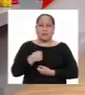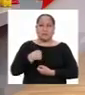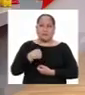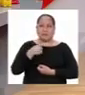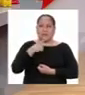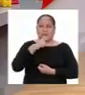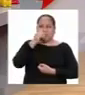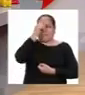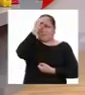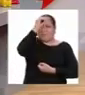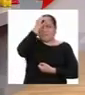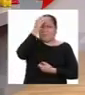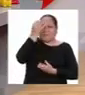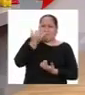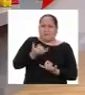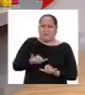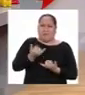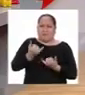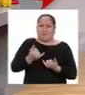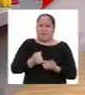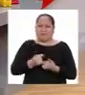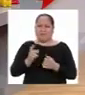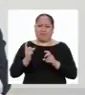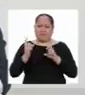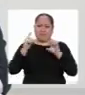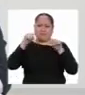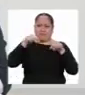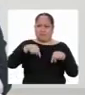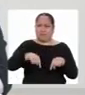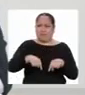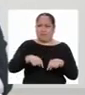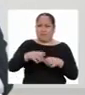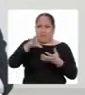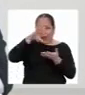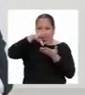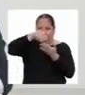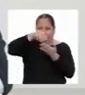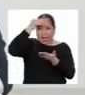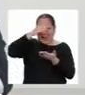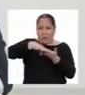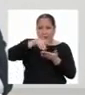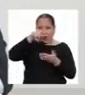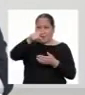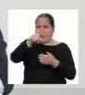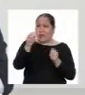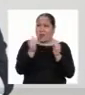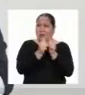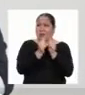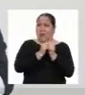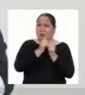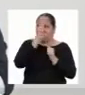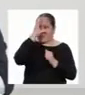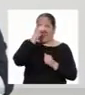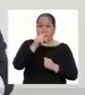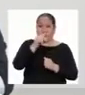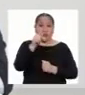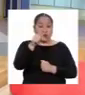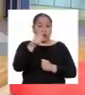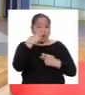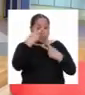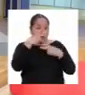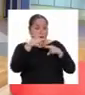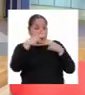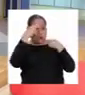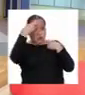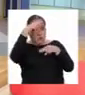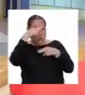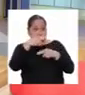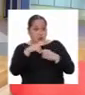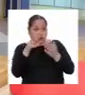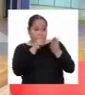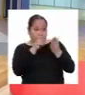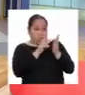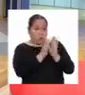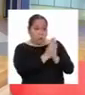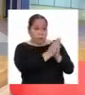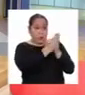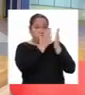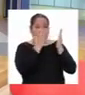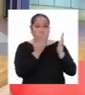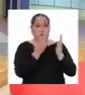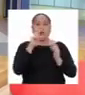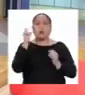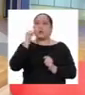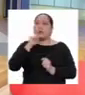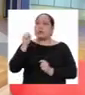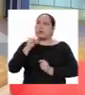Hoy estoy aquí para aprender con las chicas y los chicos. ¿Ves los noticieros? ¿Lees periódicos? Claro, me encanta